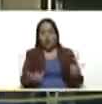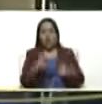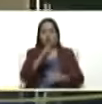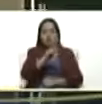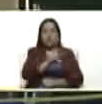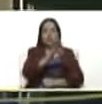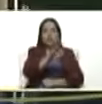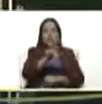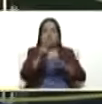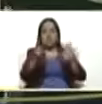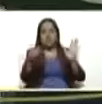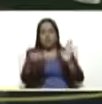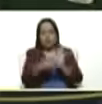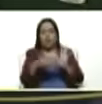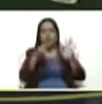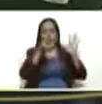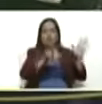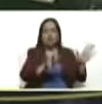237.879 hectáreas,